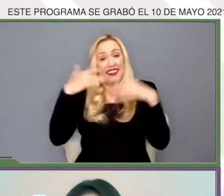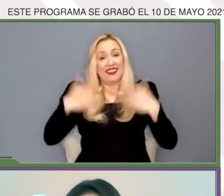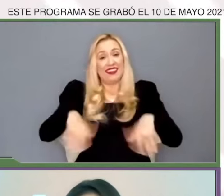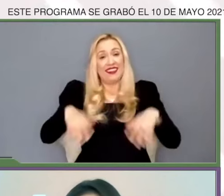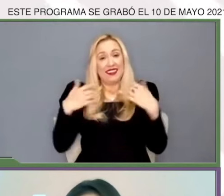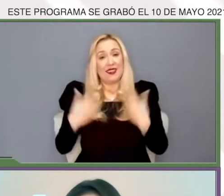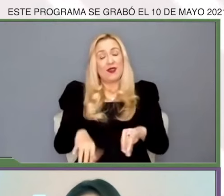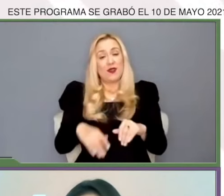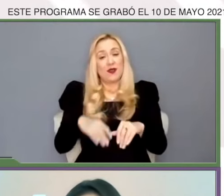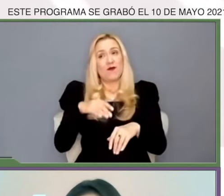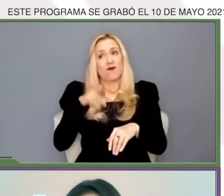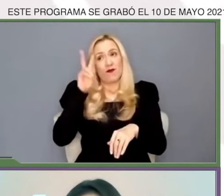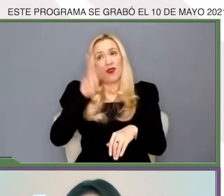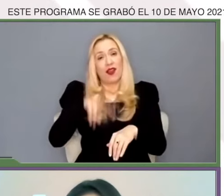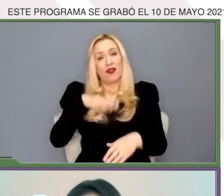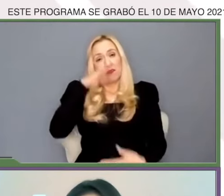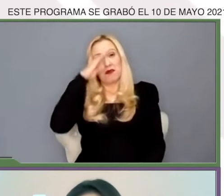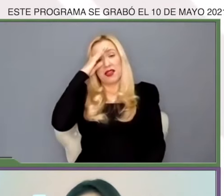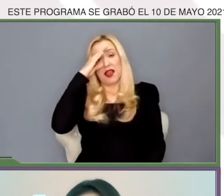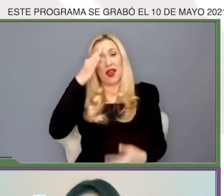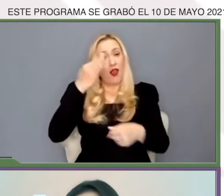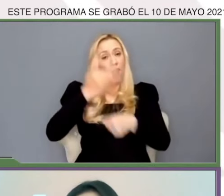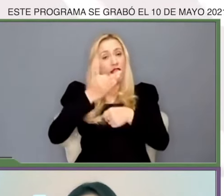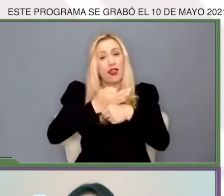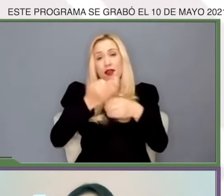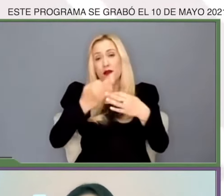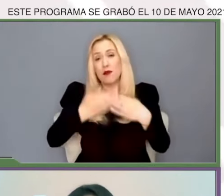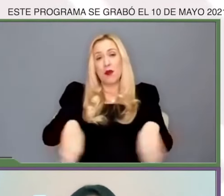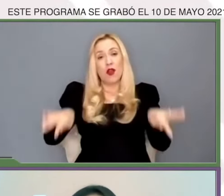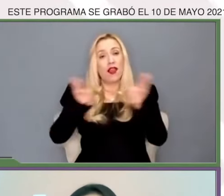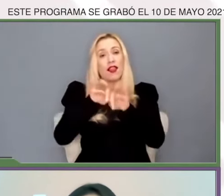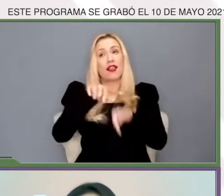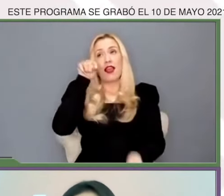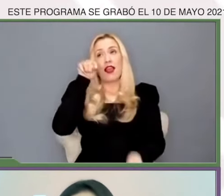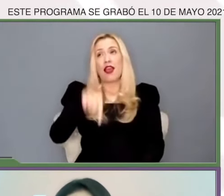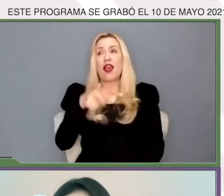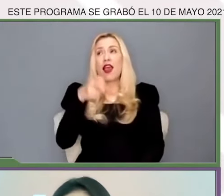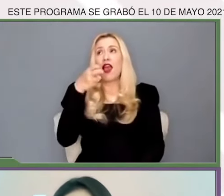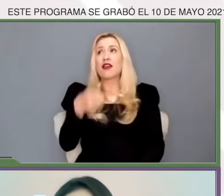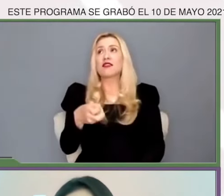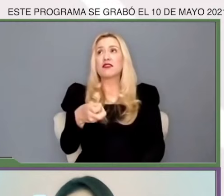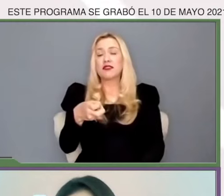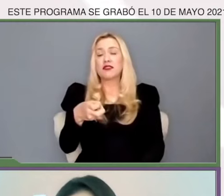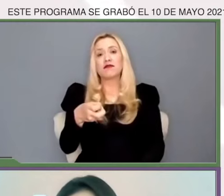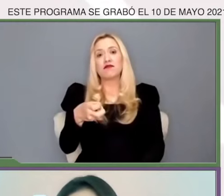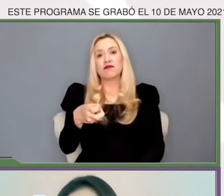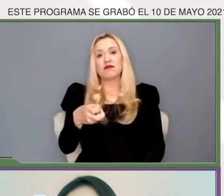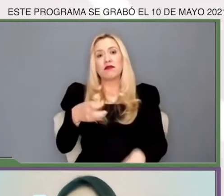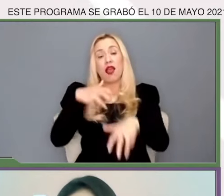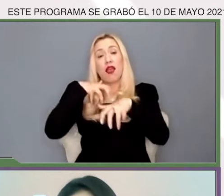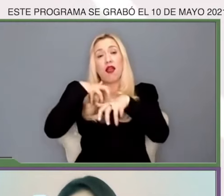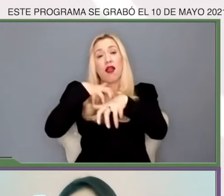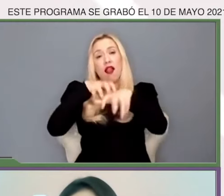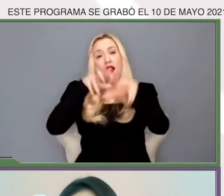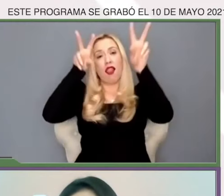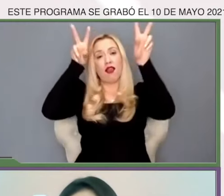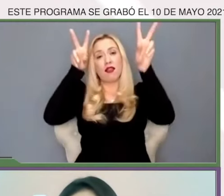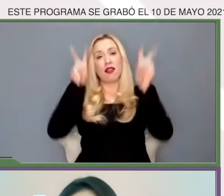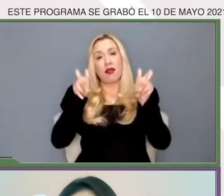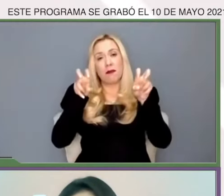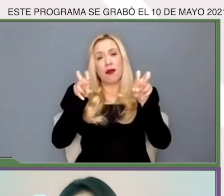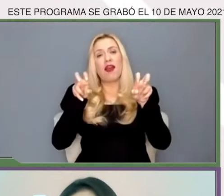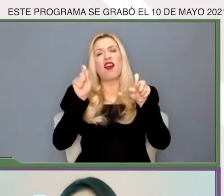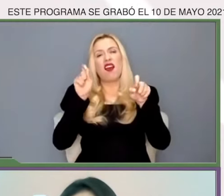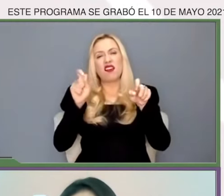que lo que hay que rescatar ahora aquí al final de este programa es la segunda parte del lema de la marcha, que es lo radical es la